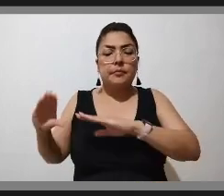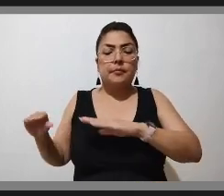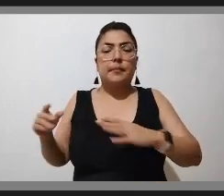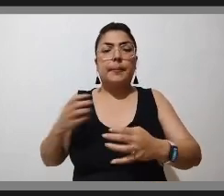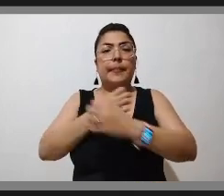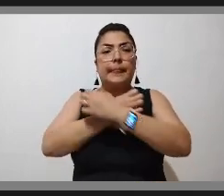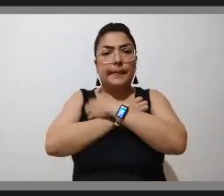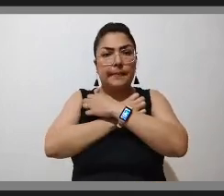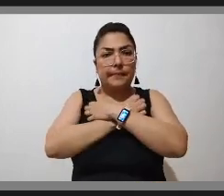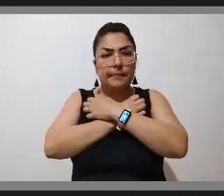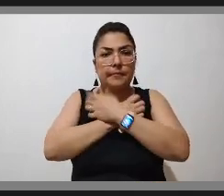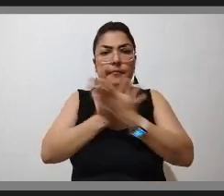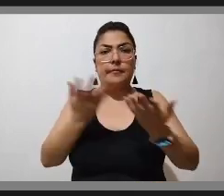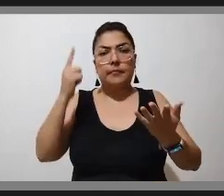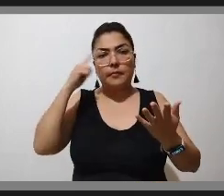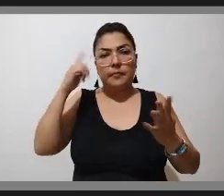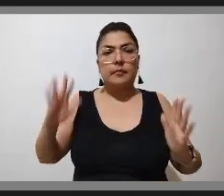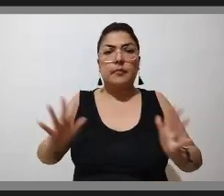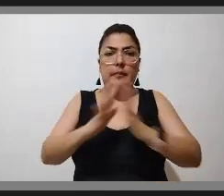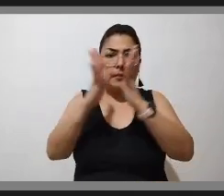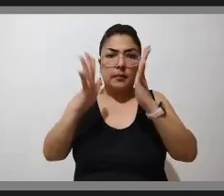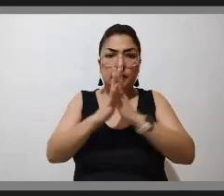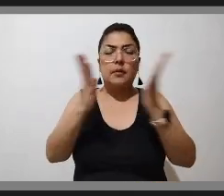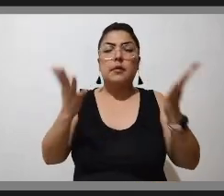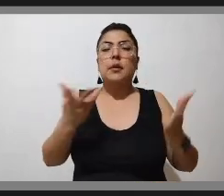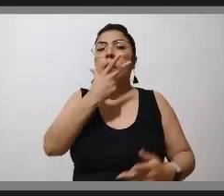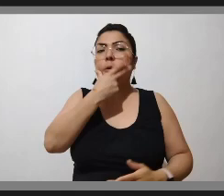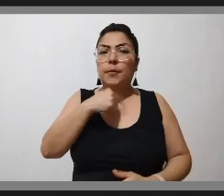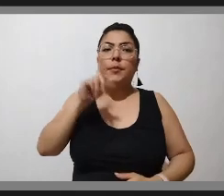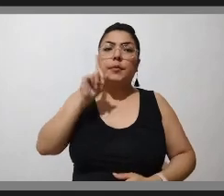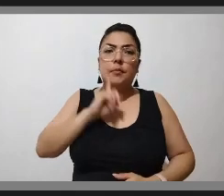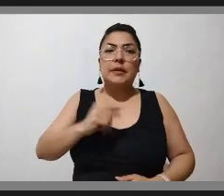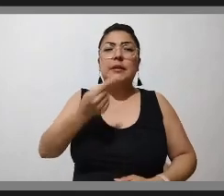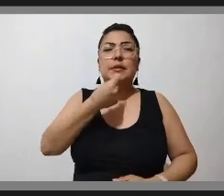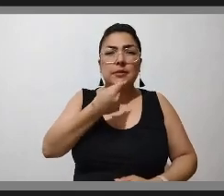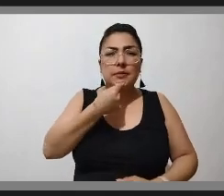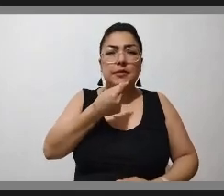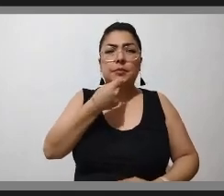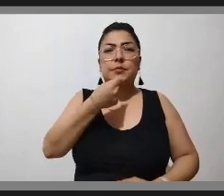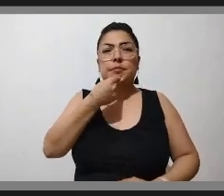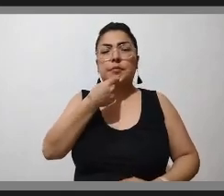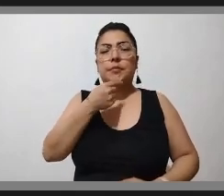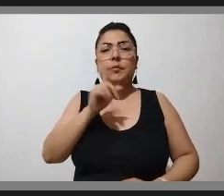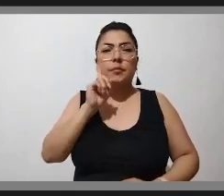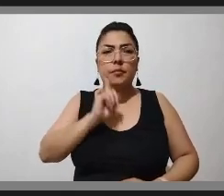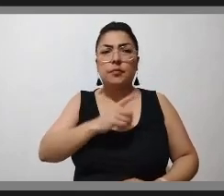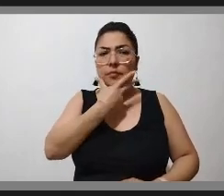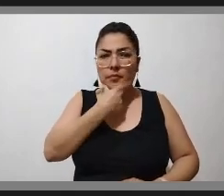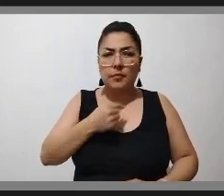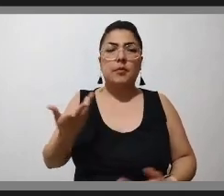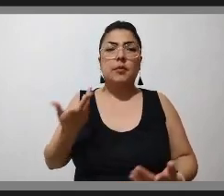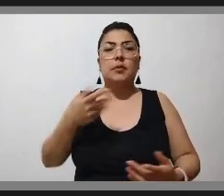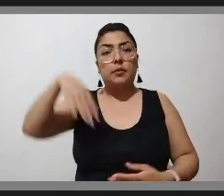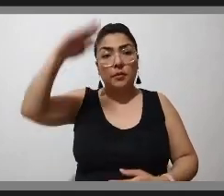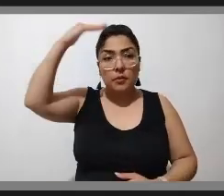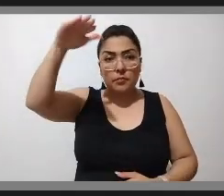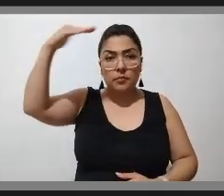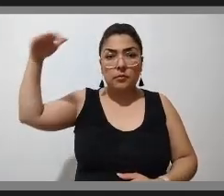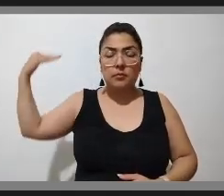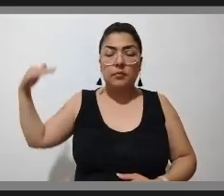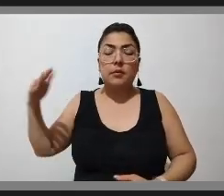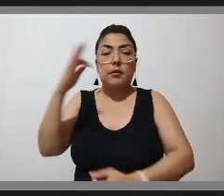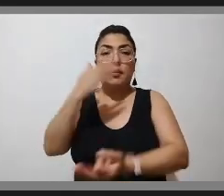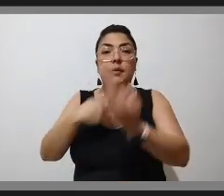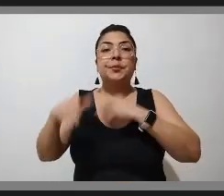participación ciudadana y la educación cívica, trabajando con niños, con niñas, con adultos, para que esta evolución social que